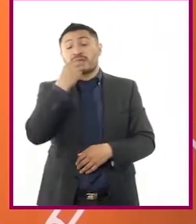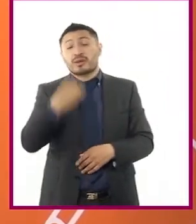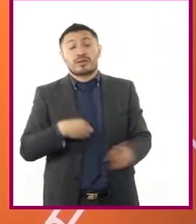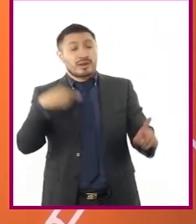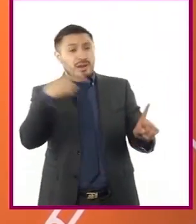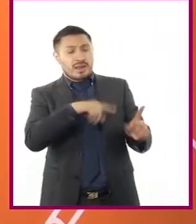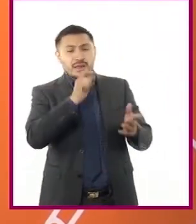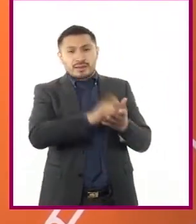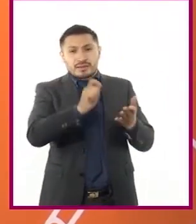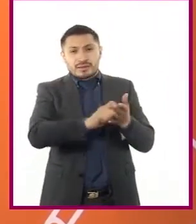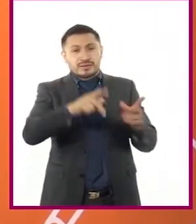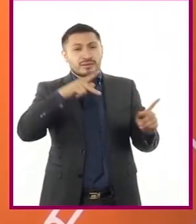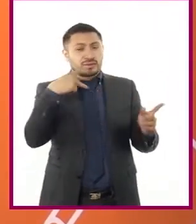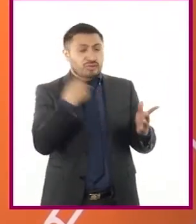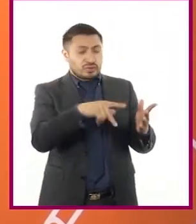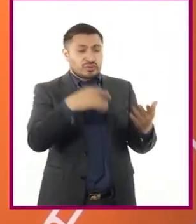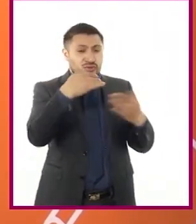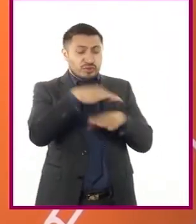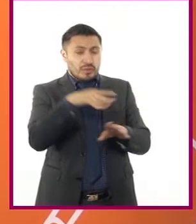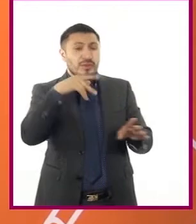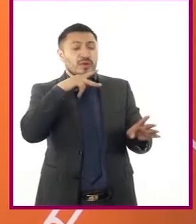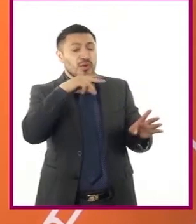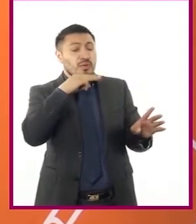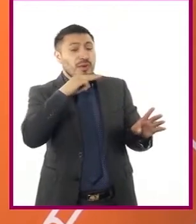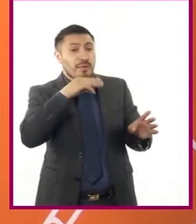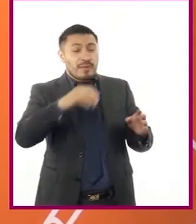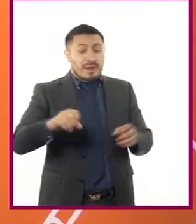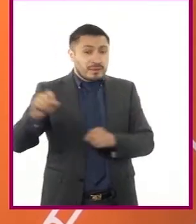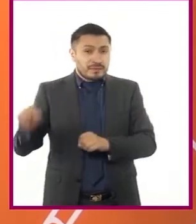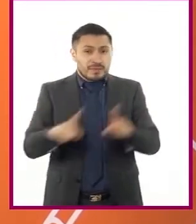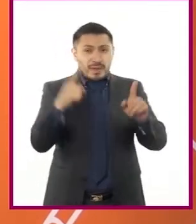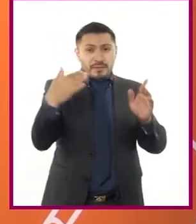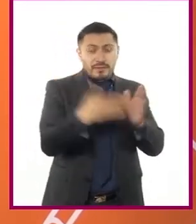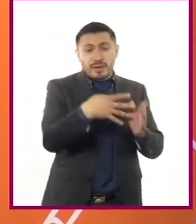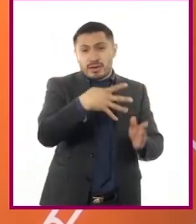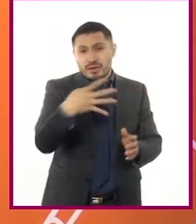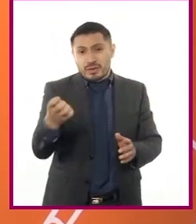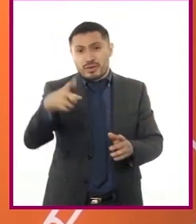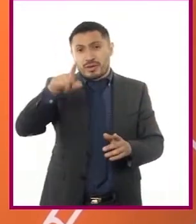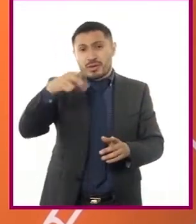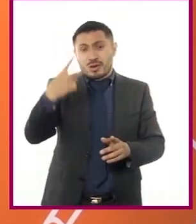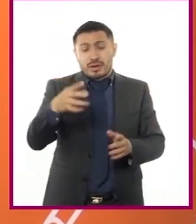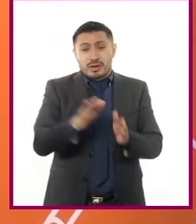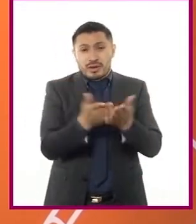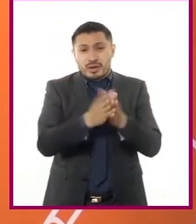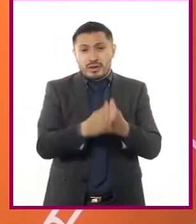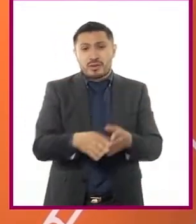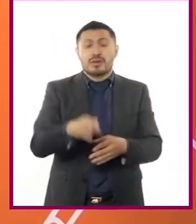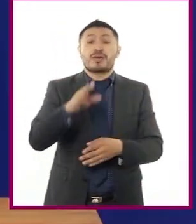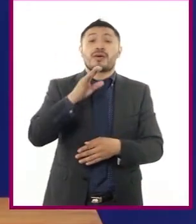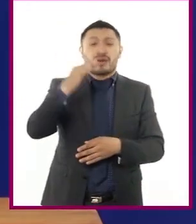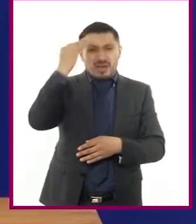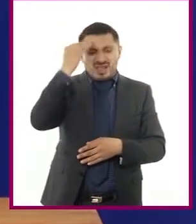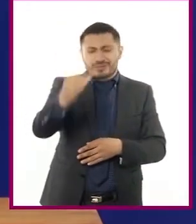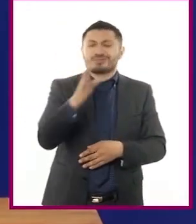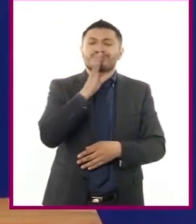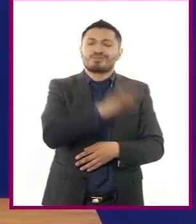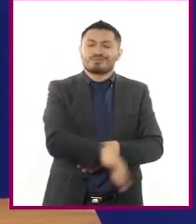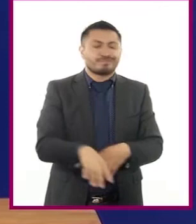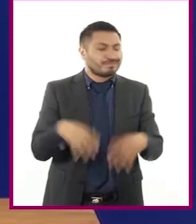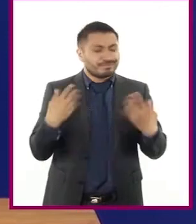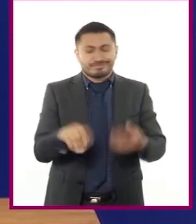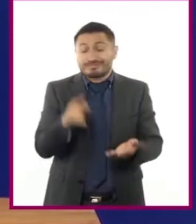textos que hablaban de su mamá hasta 1972 en un libro llamado Mal Tiempo. En